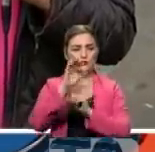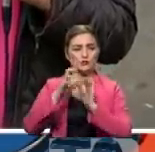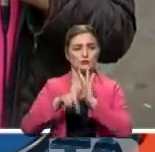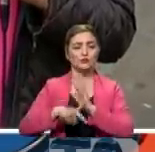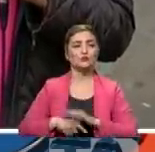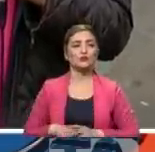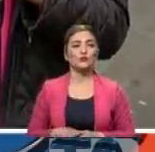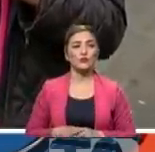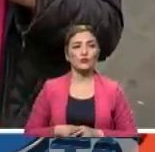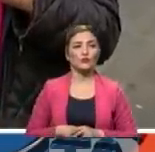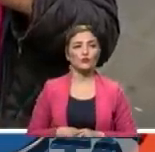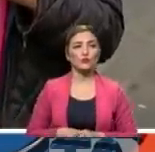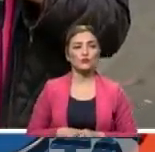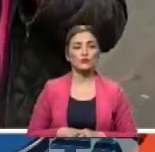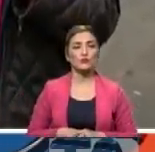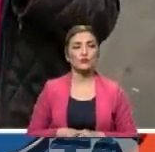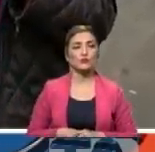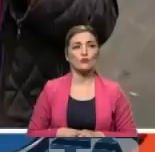favor?